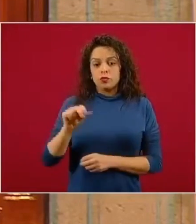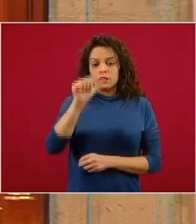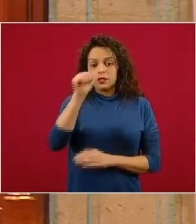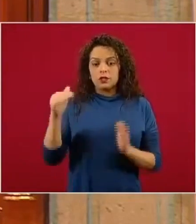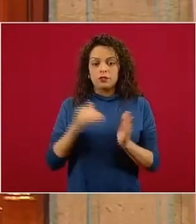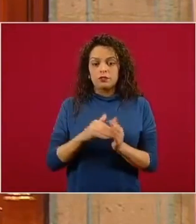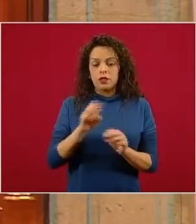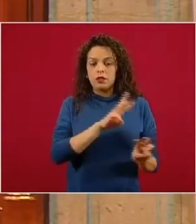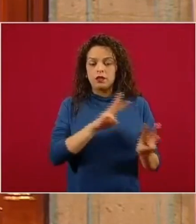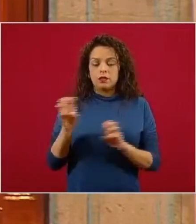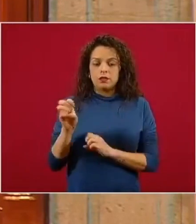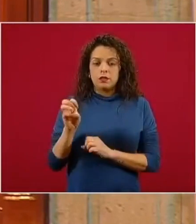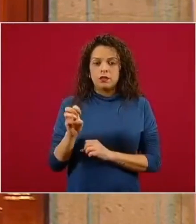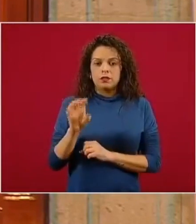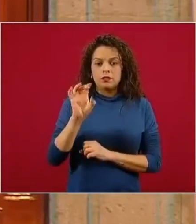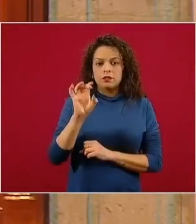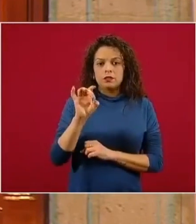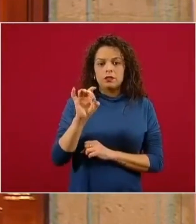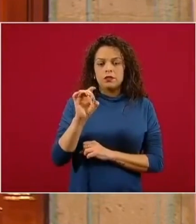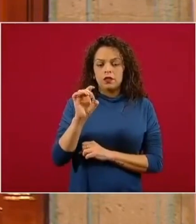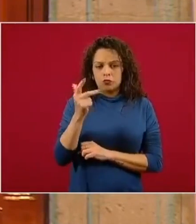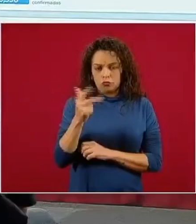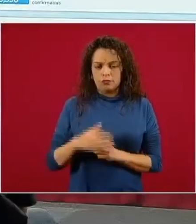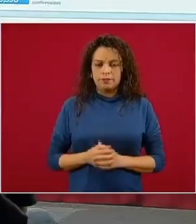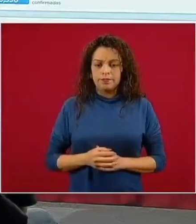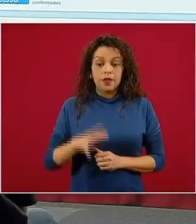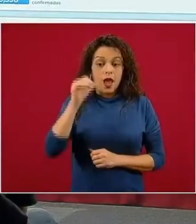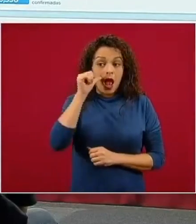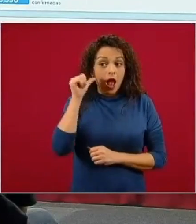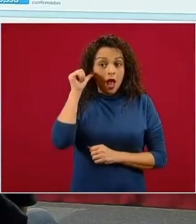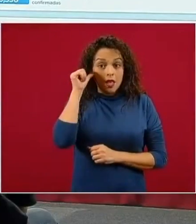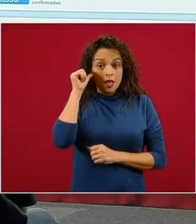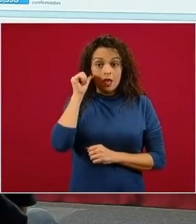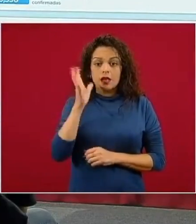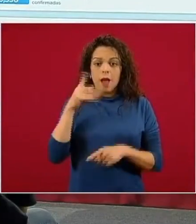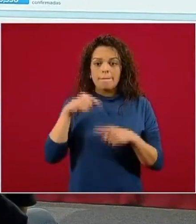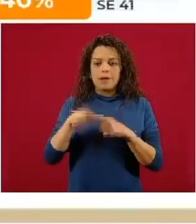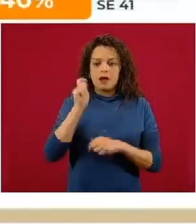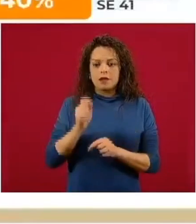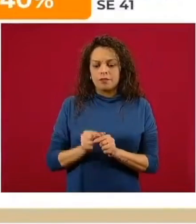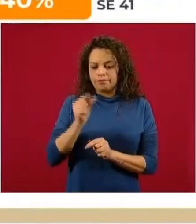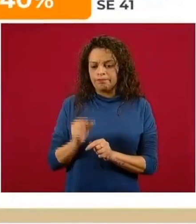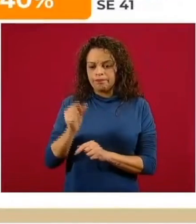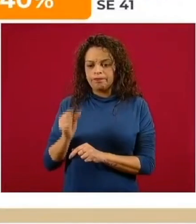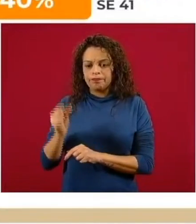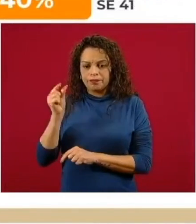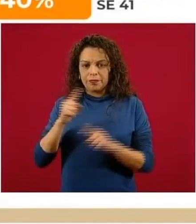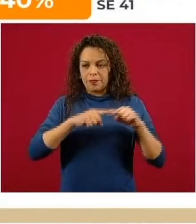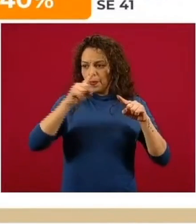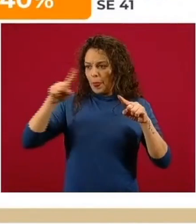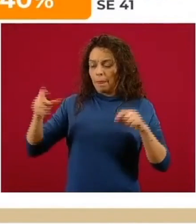rebrote. Aguascalientes, Chihuahua, Coahuila, Nuevo León, Querétaro, Zacatecas, San Luis Potosí y